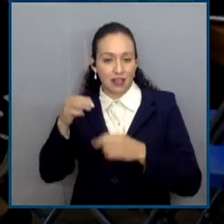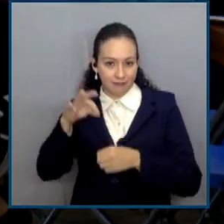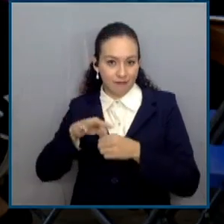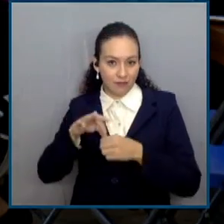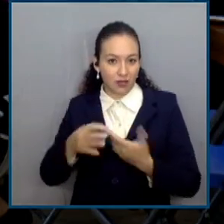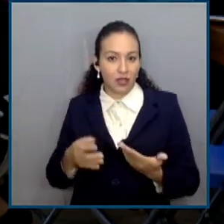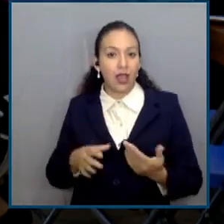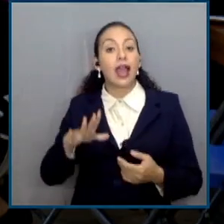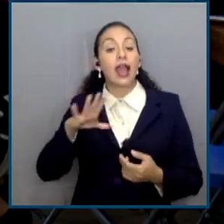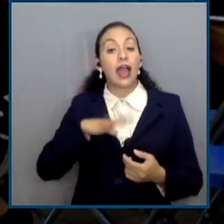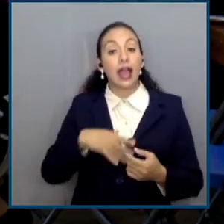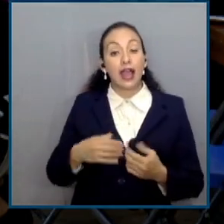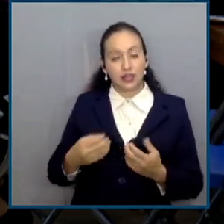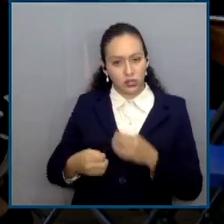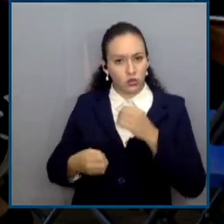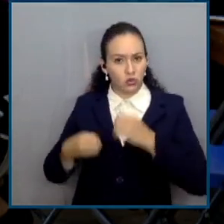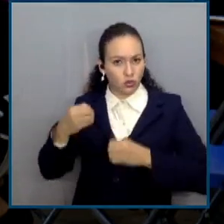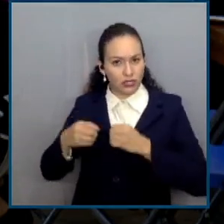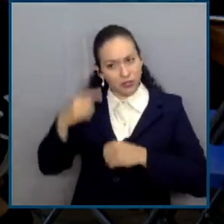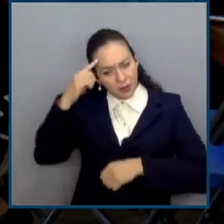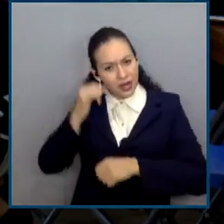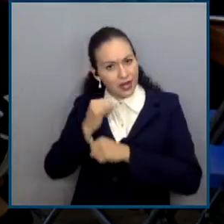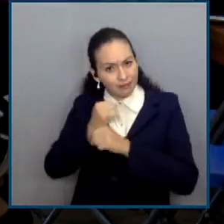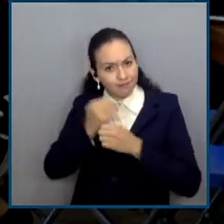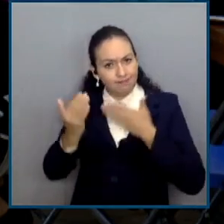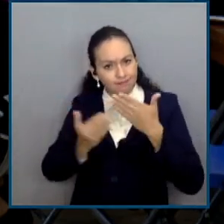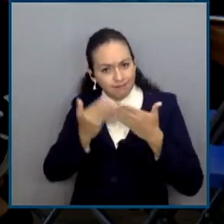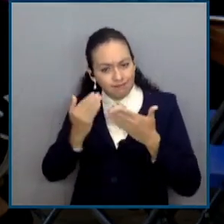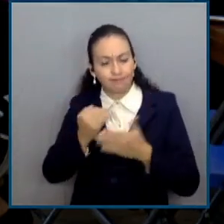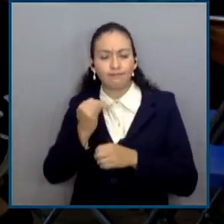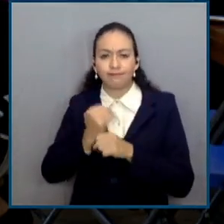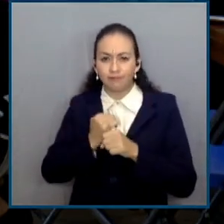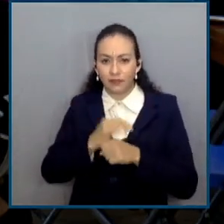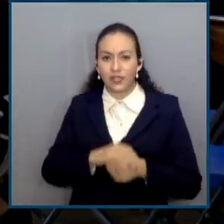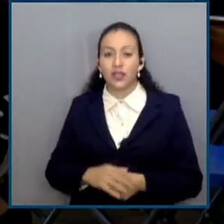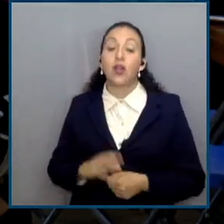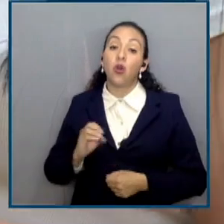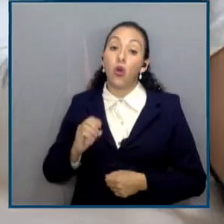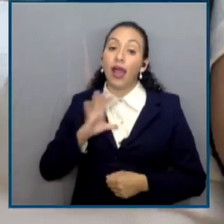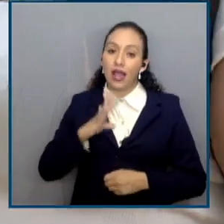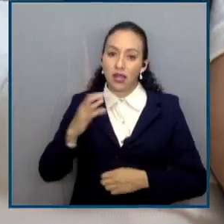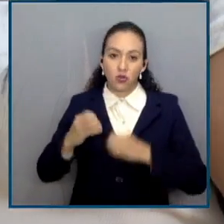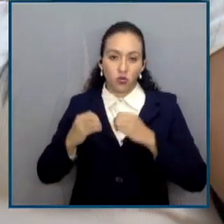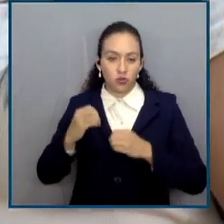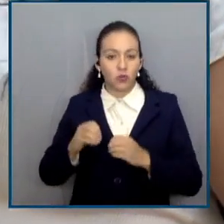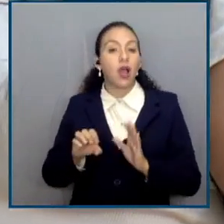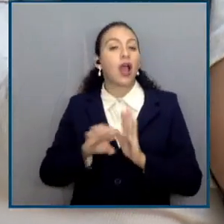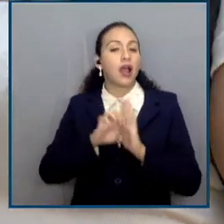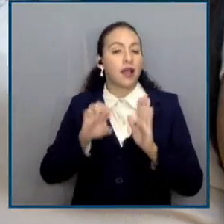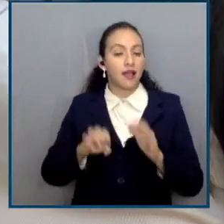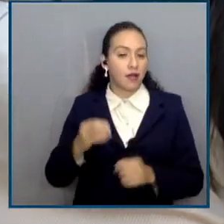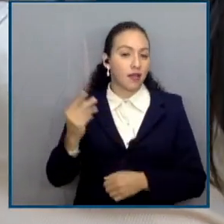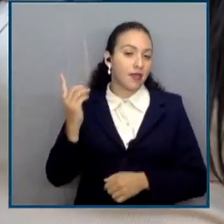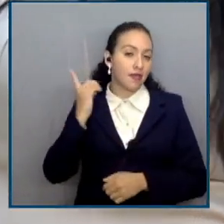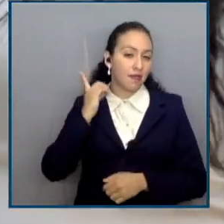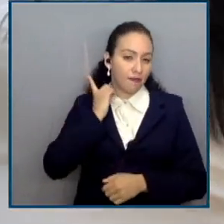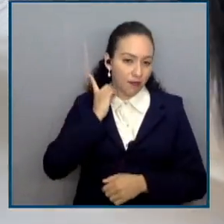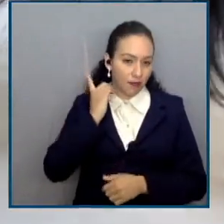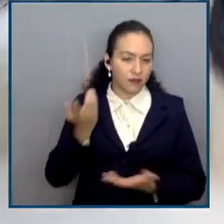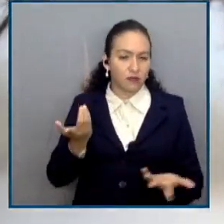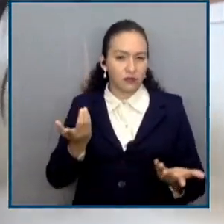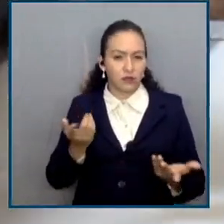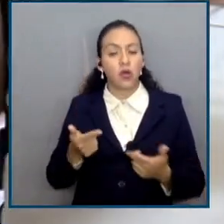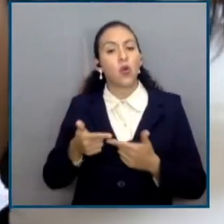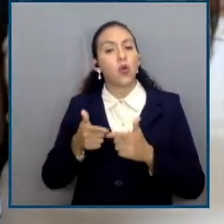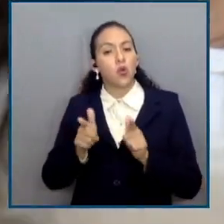revisión constitucional electoral o juicio de la ciudadanía. En el caso de diputaciones federales, las organizaciones políticas pueden acudir